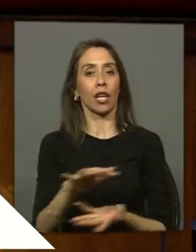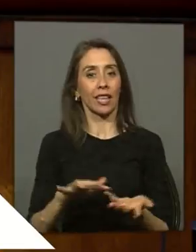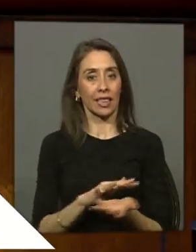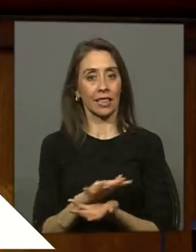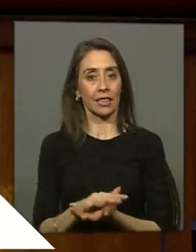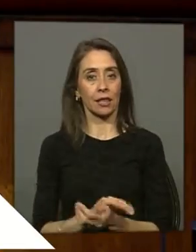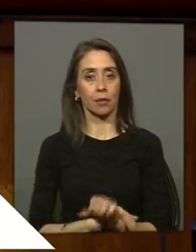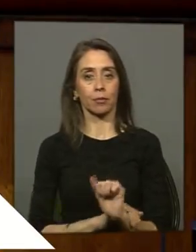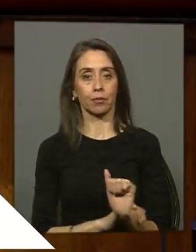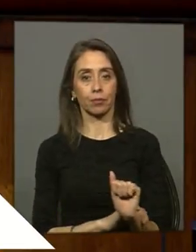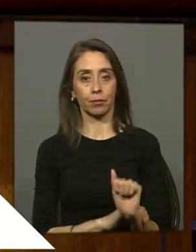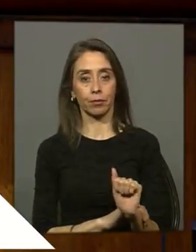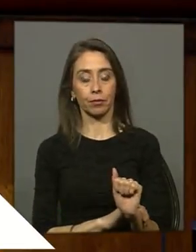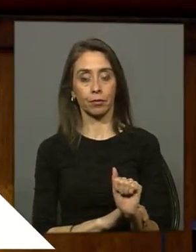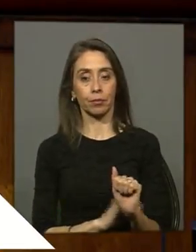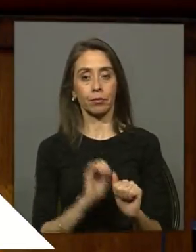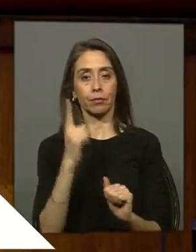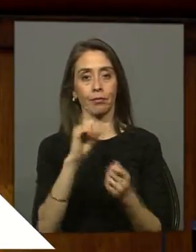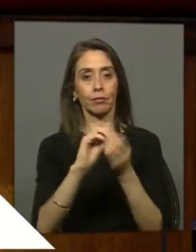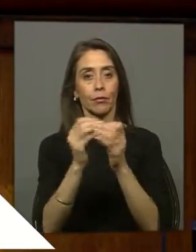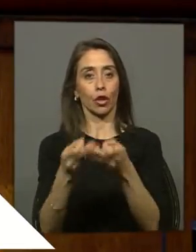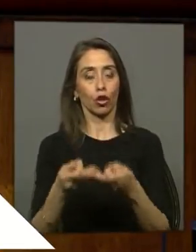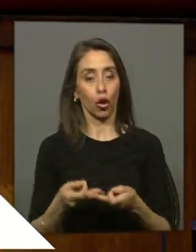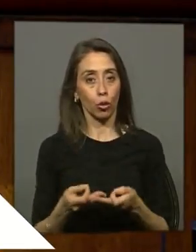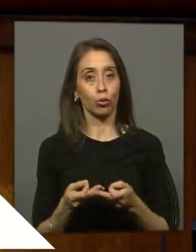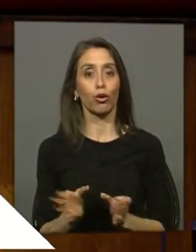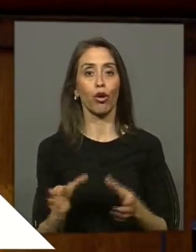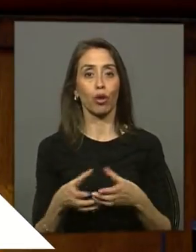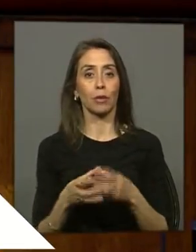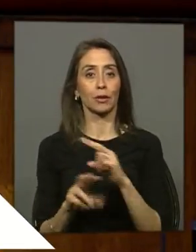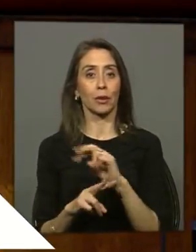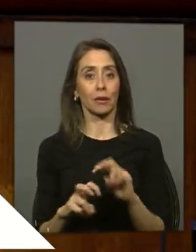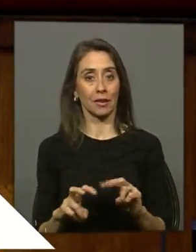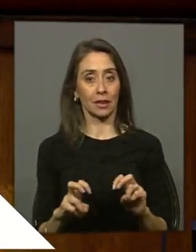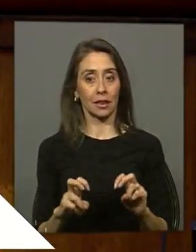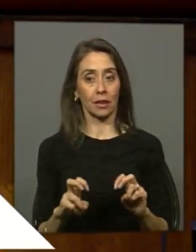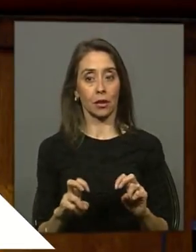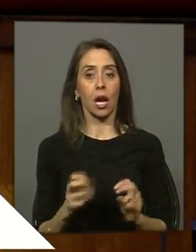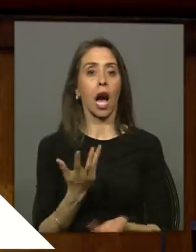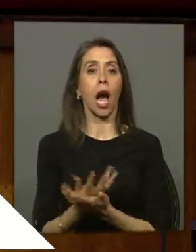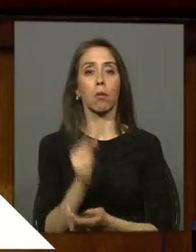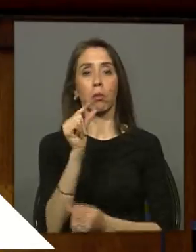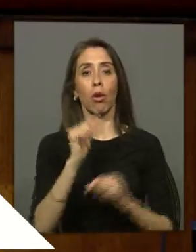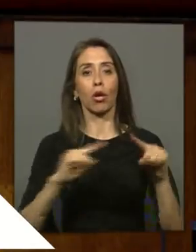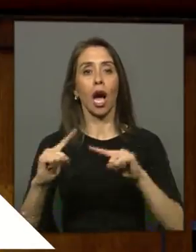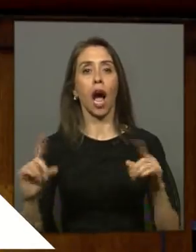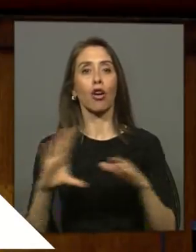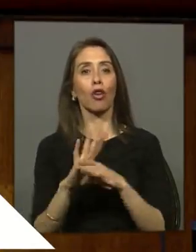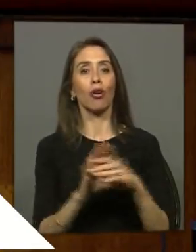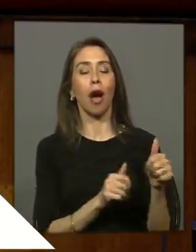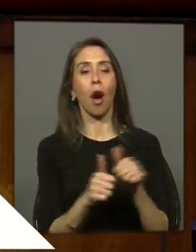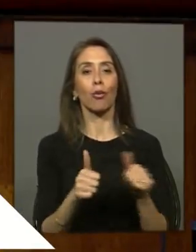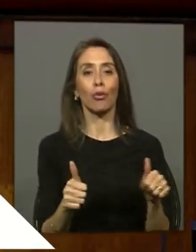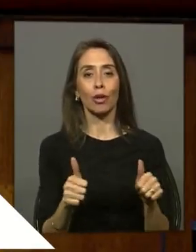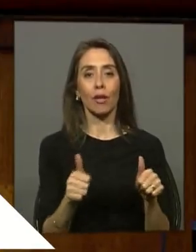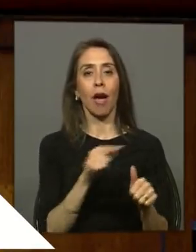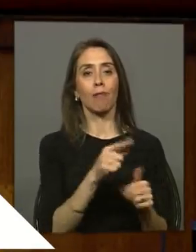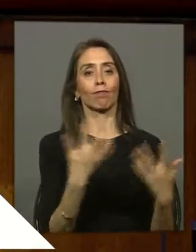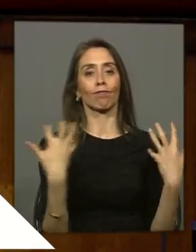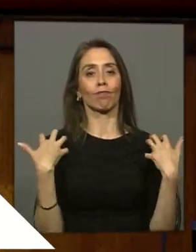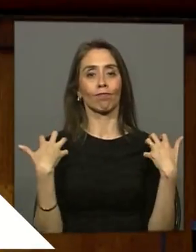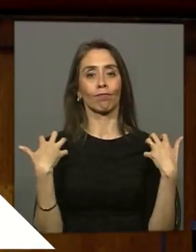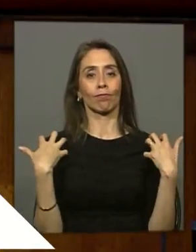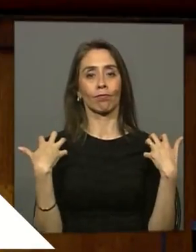letra A la primera conclusión general de la comisión investigadora es que existió poca coordinación de las autoridades que tenían que hacerse cargo